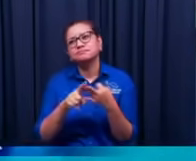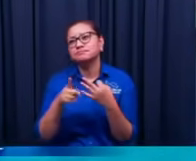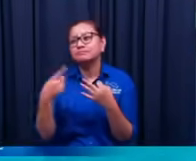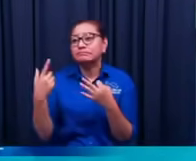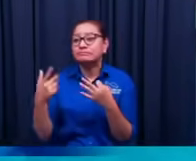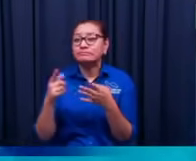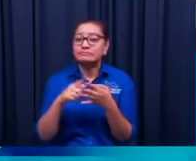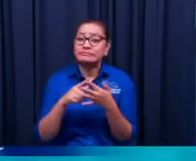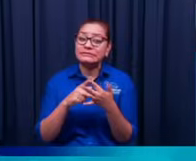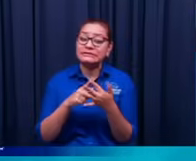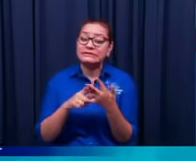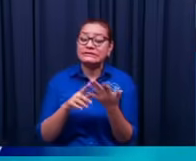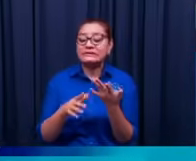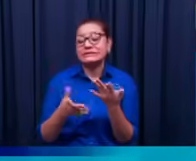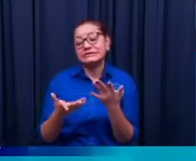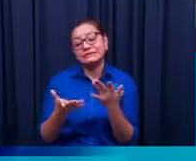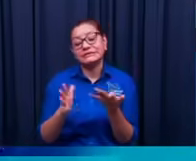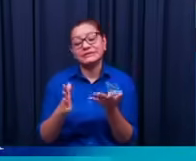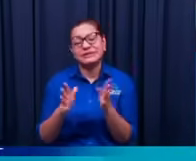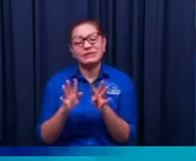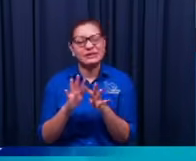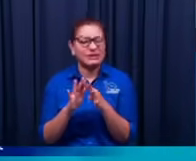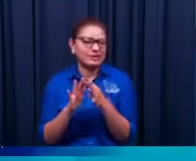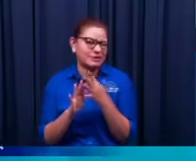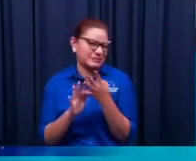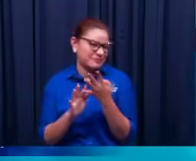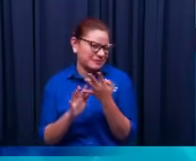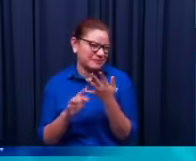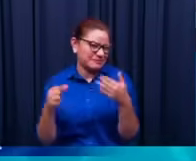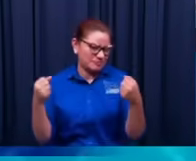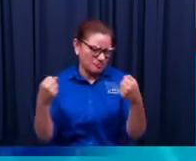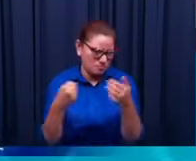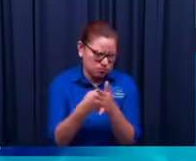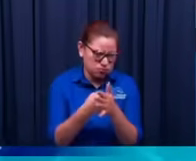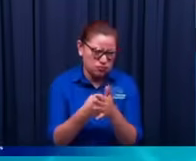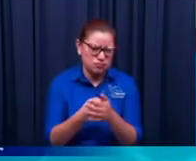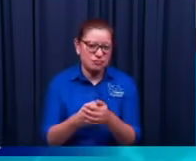Aquella otra vez. Como 4 y media.